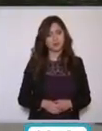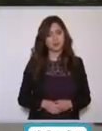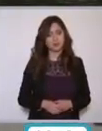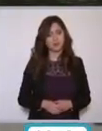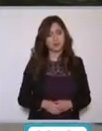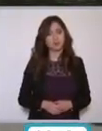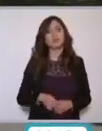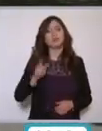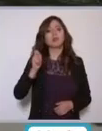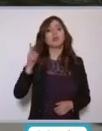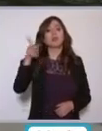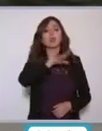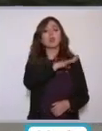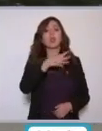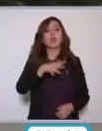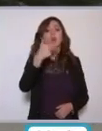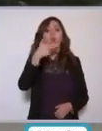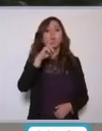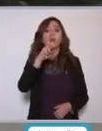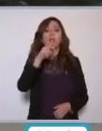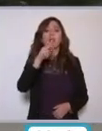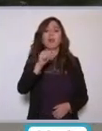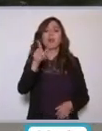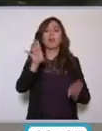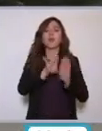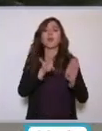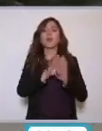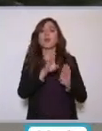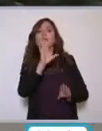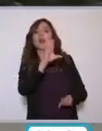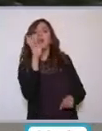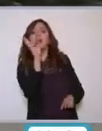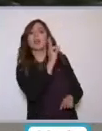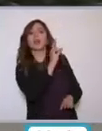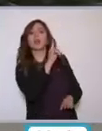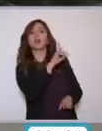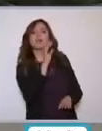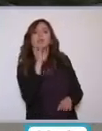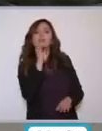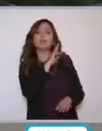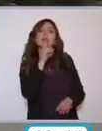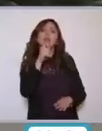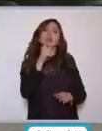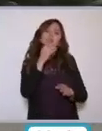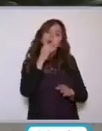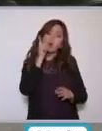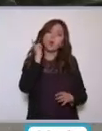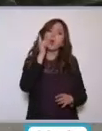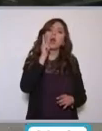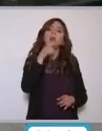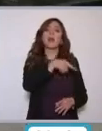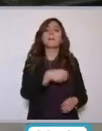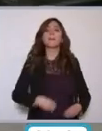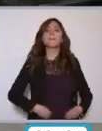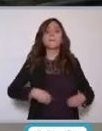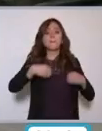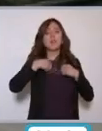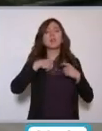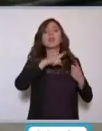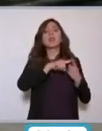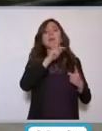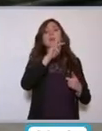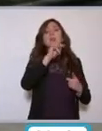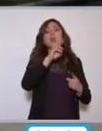el general Huerta le hace creer que, bueno, que entonces él, pues le perdonarán la vida a Pino Suárez y a